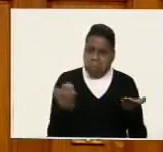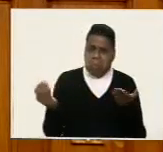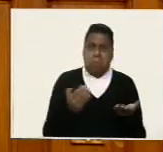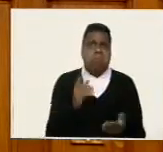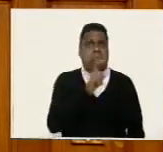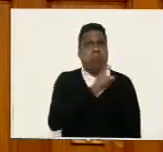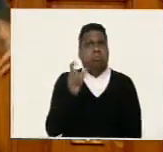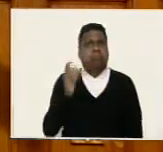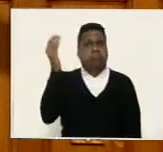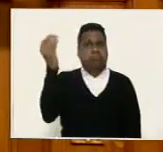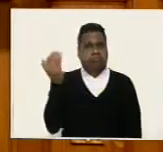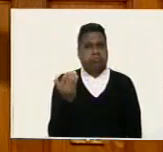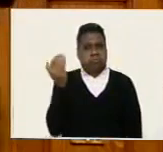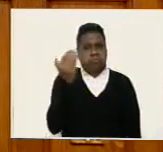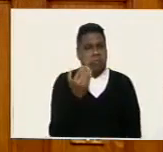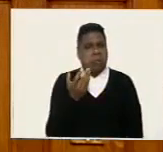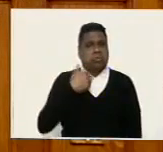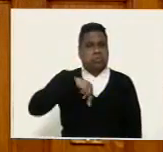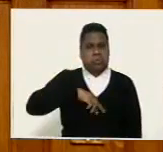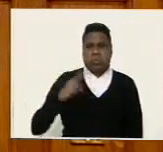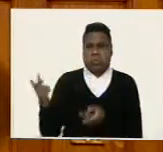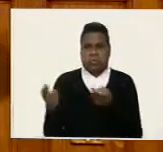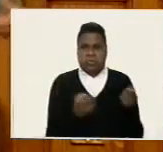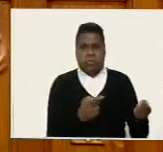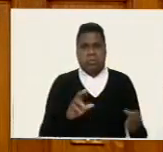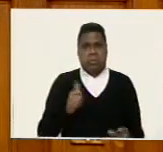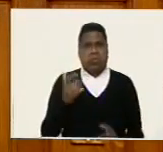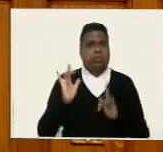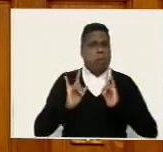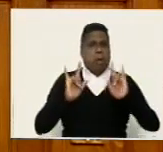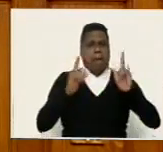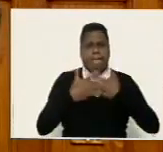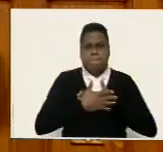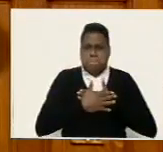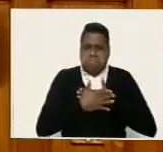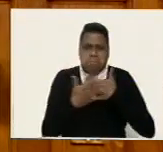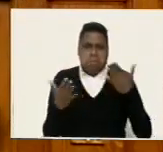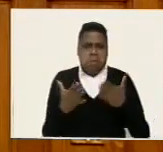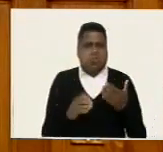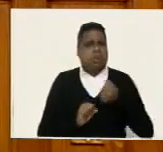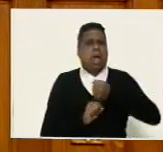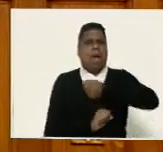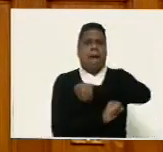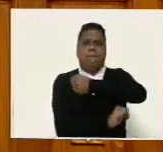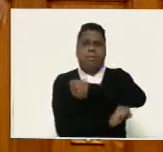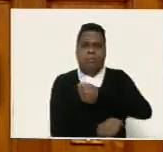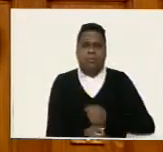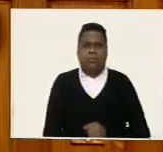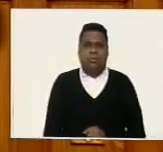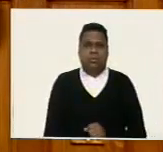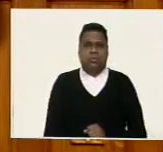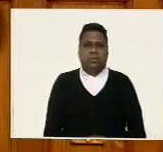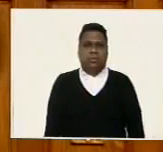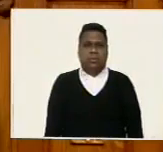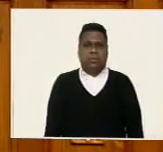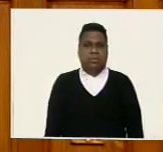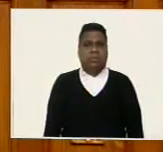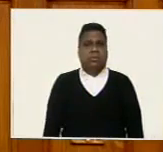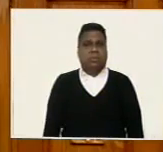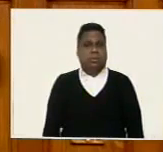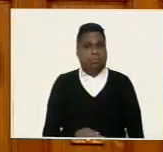venir a Venezuela, los hemos recibido con amor. Le hemos dado el apoyo, le hemos prestado para que se